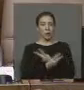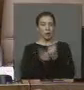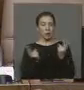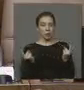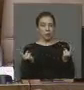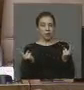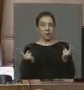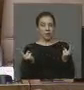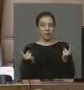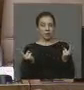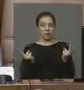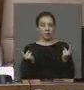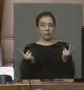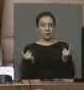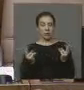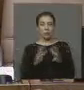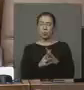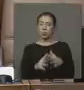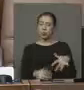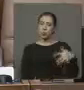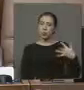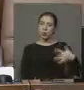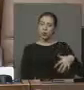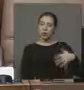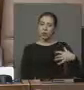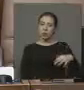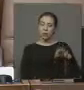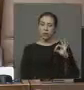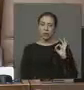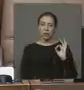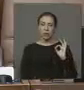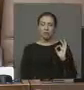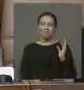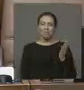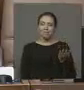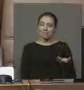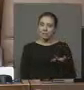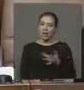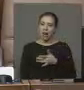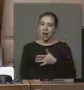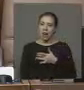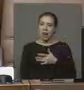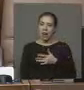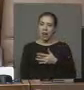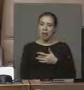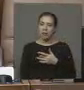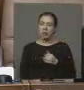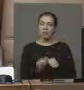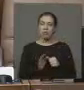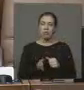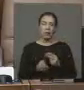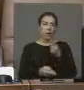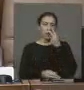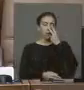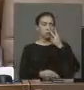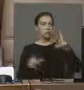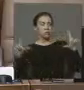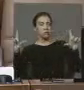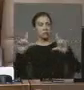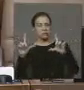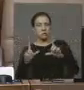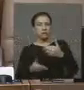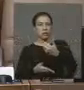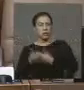Públicas tiene una gran relevancia, porque lamentablemente se nos ha hecho habitual ver en los medios de